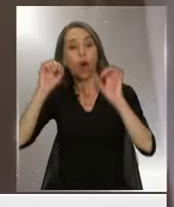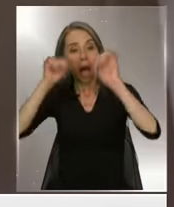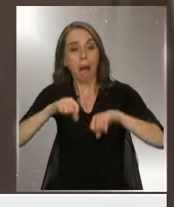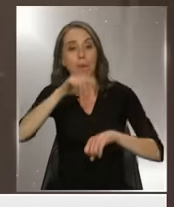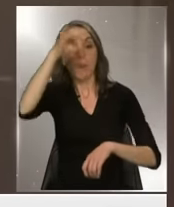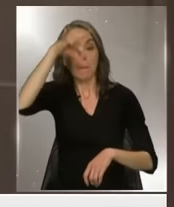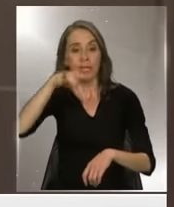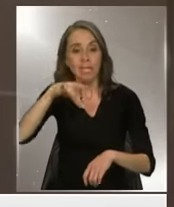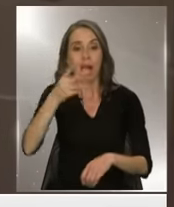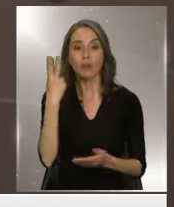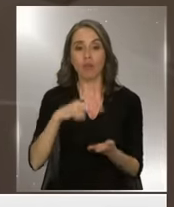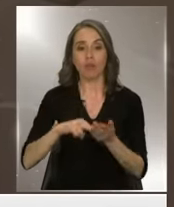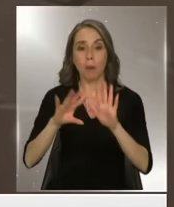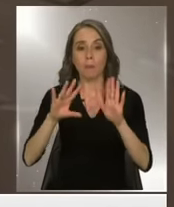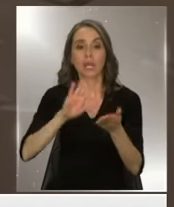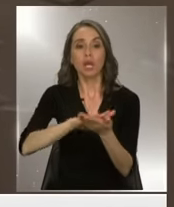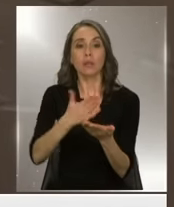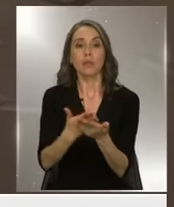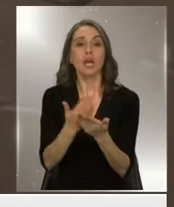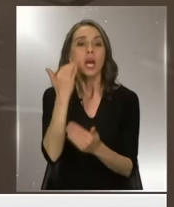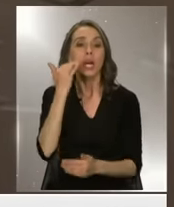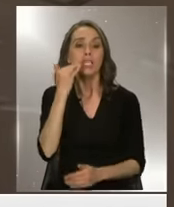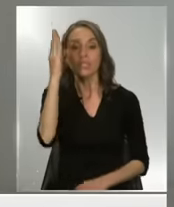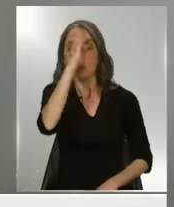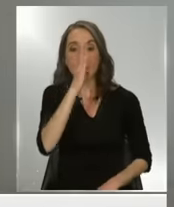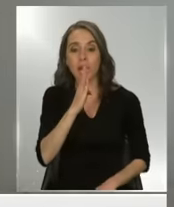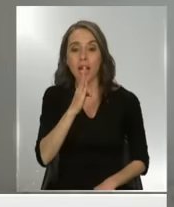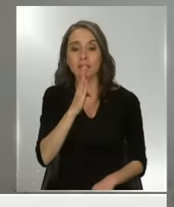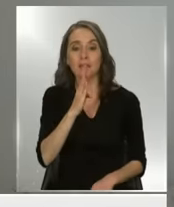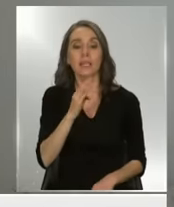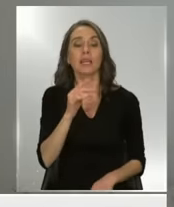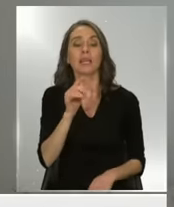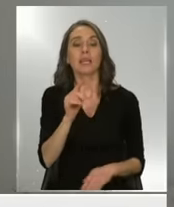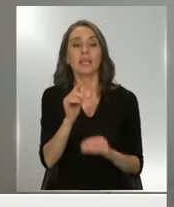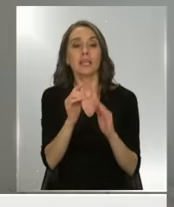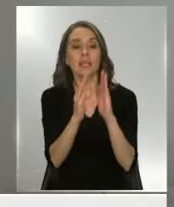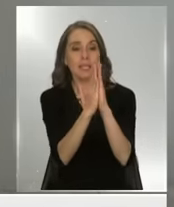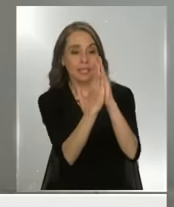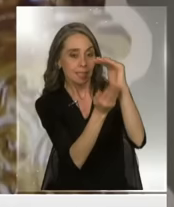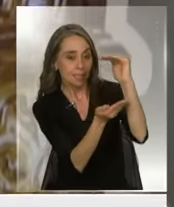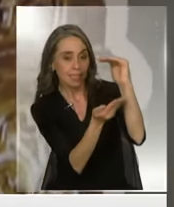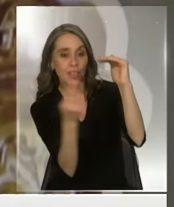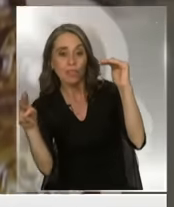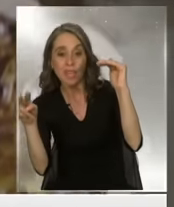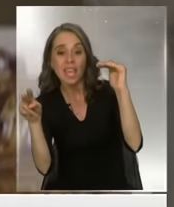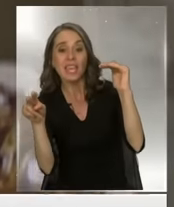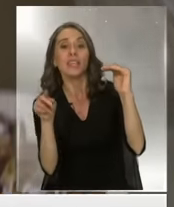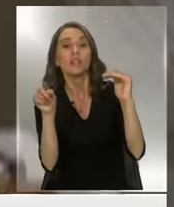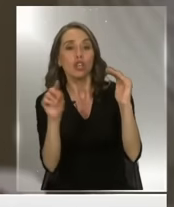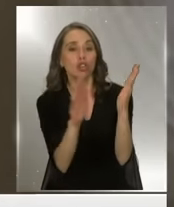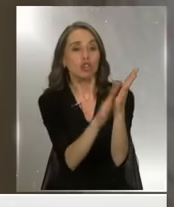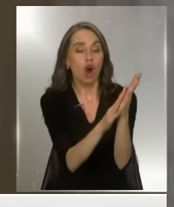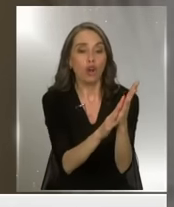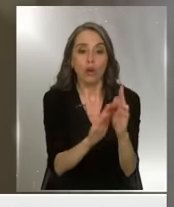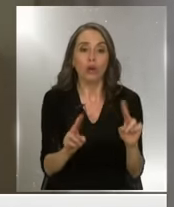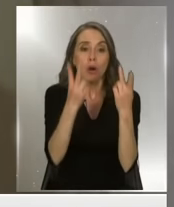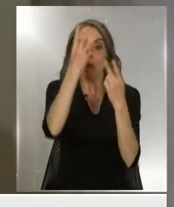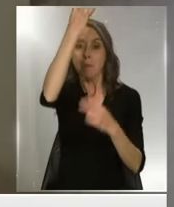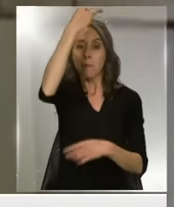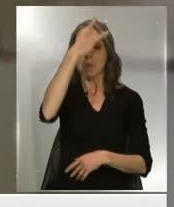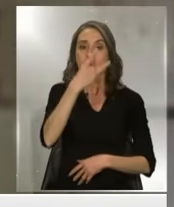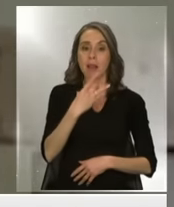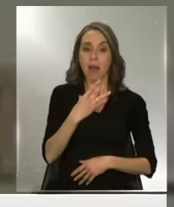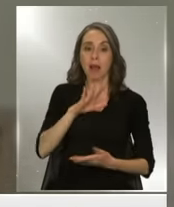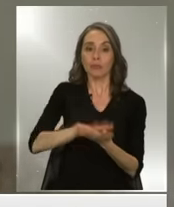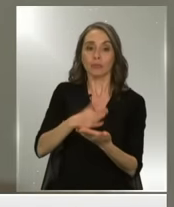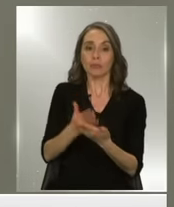la curación en 2010 de un niño brasileño que se sanó al tocar una reliquia suya. Otros hechos sin explicación siguen